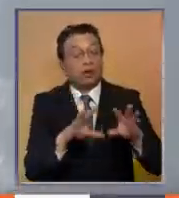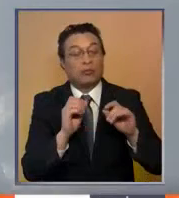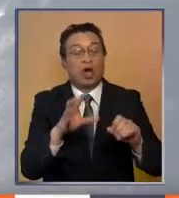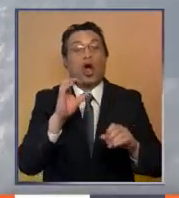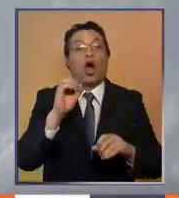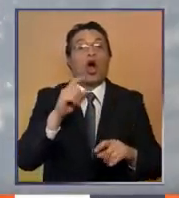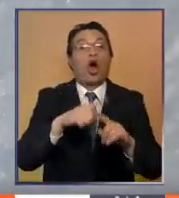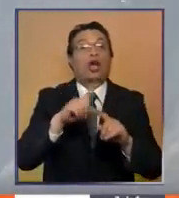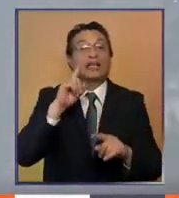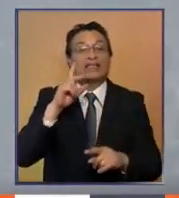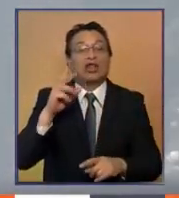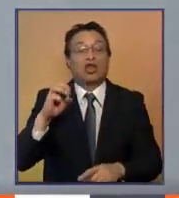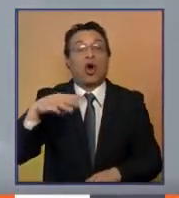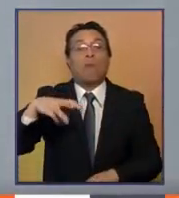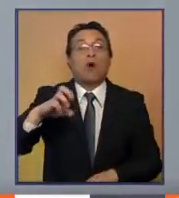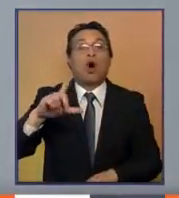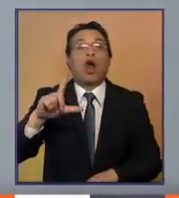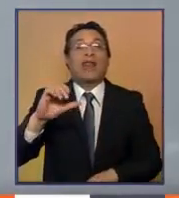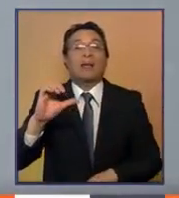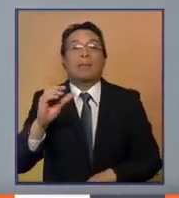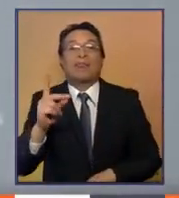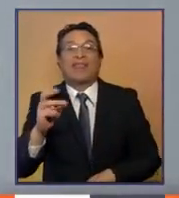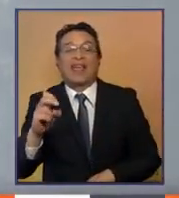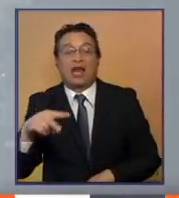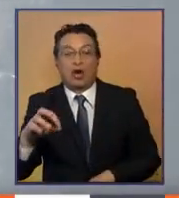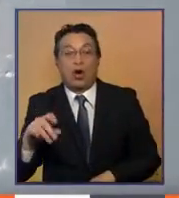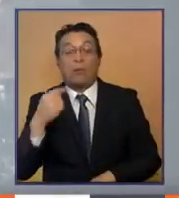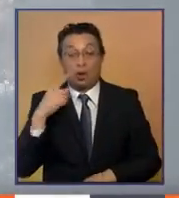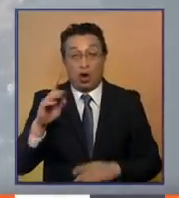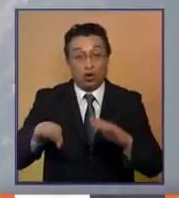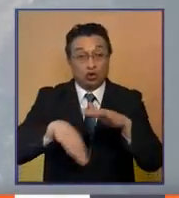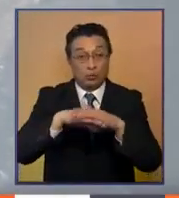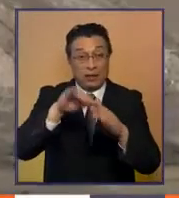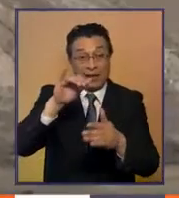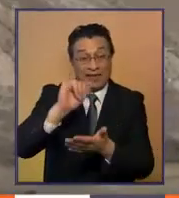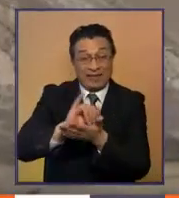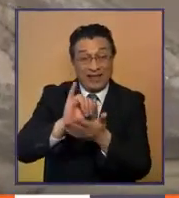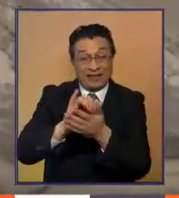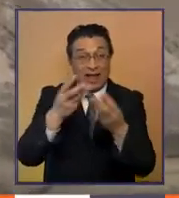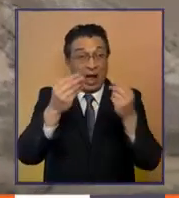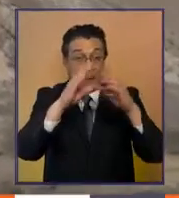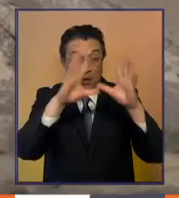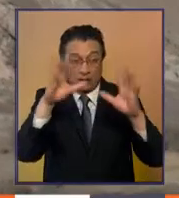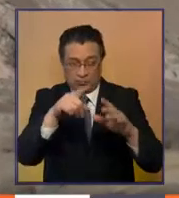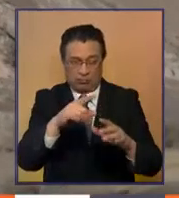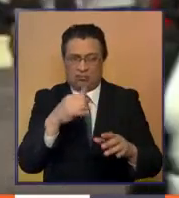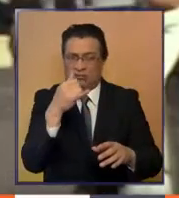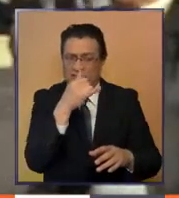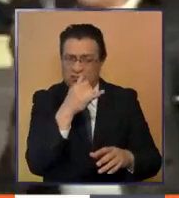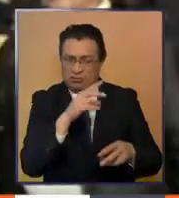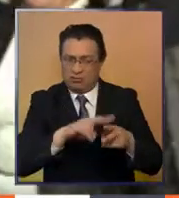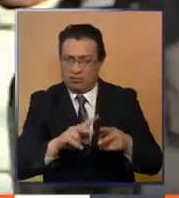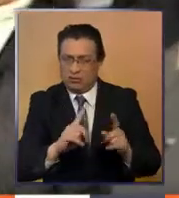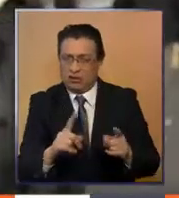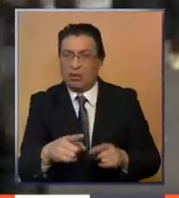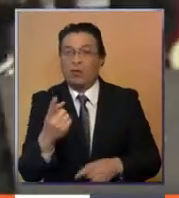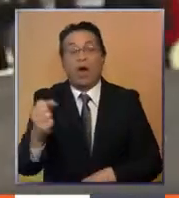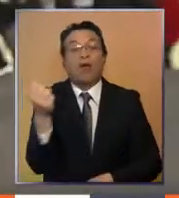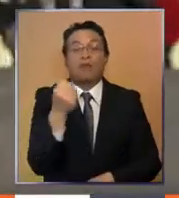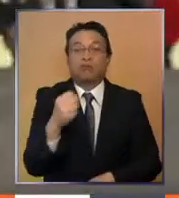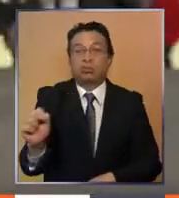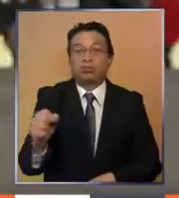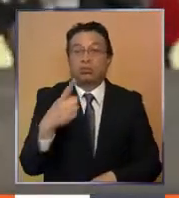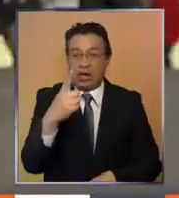de molibdeno. Pero la Superintendencia de Medio Ambiente encontró irregularidades en sus operaciones. Una infracción de